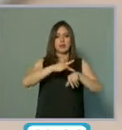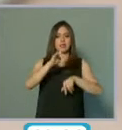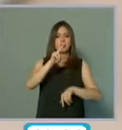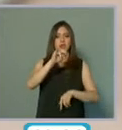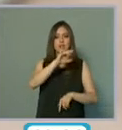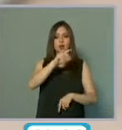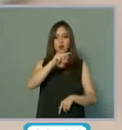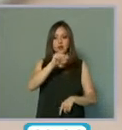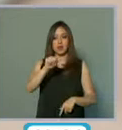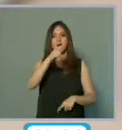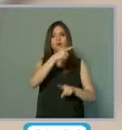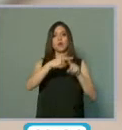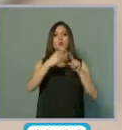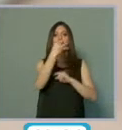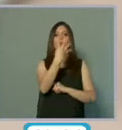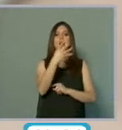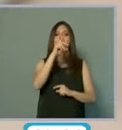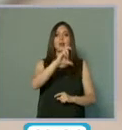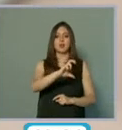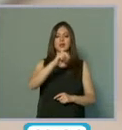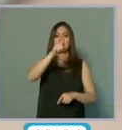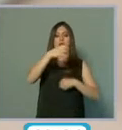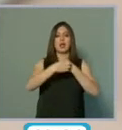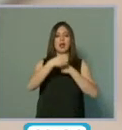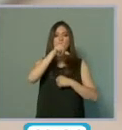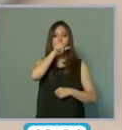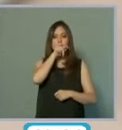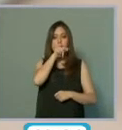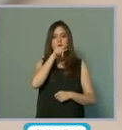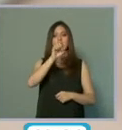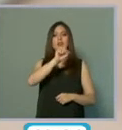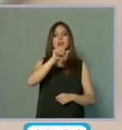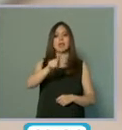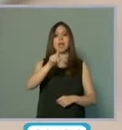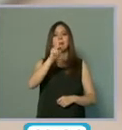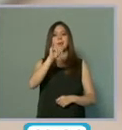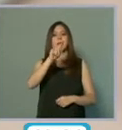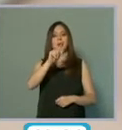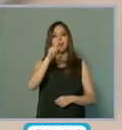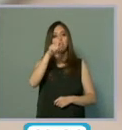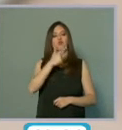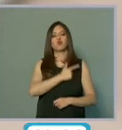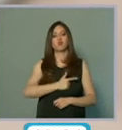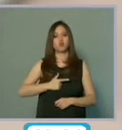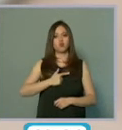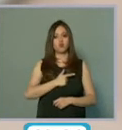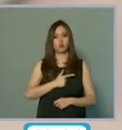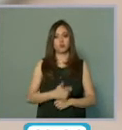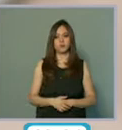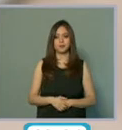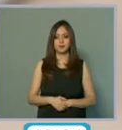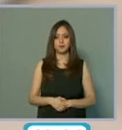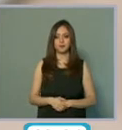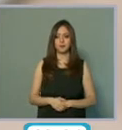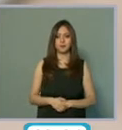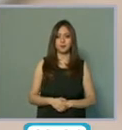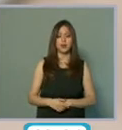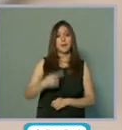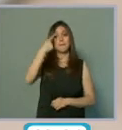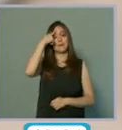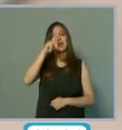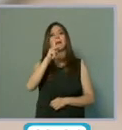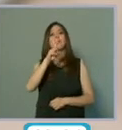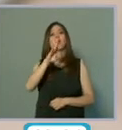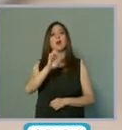queso ricota, 1/4 de taza de caldo de pollo, sal y pimienta al gusto. Y todavía para el puré